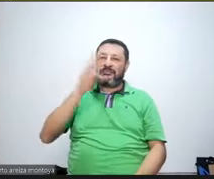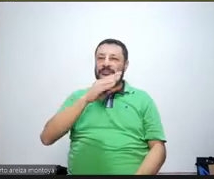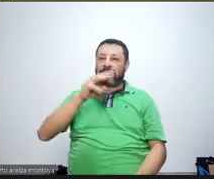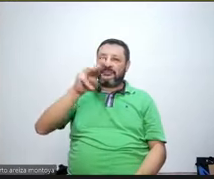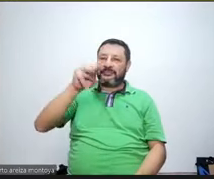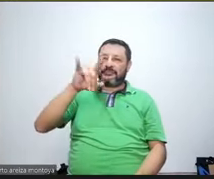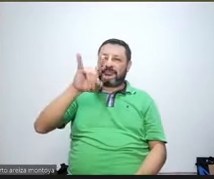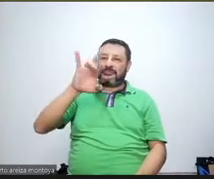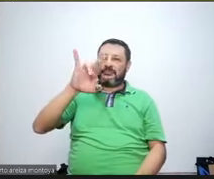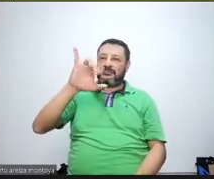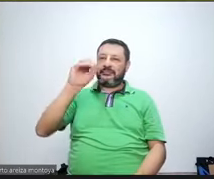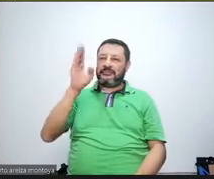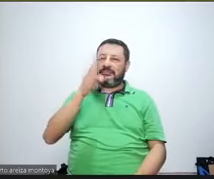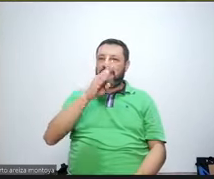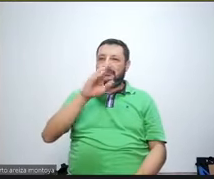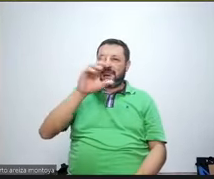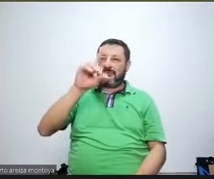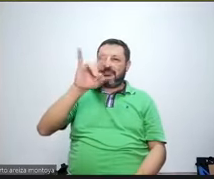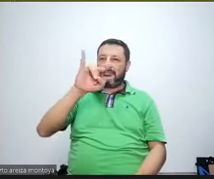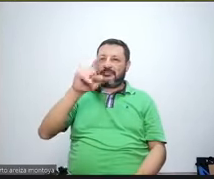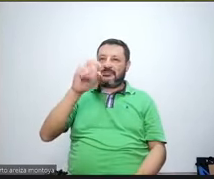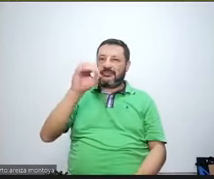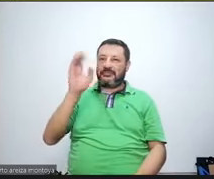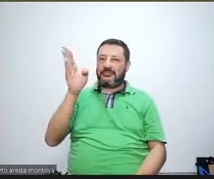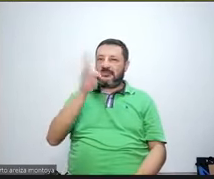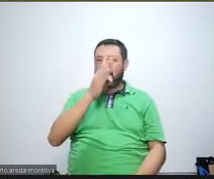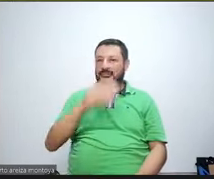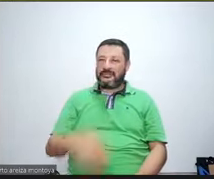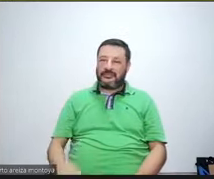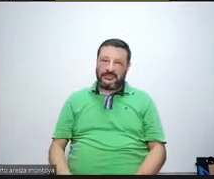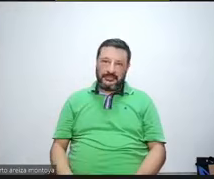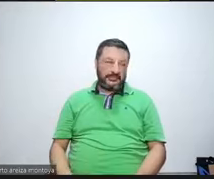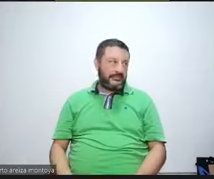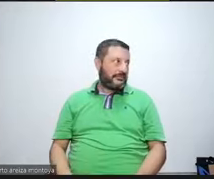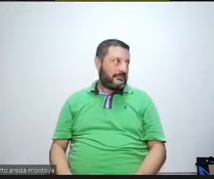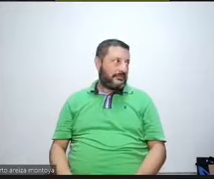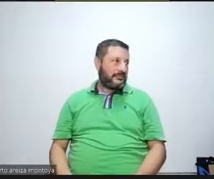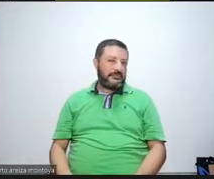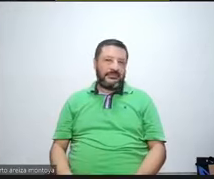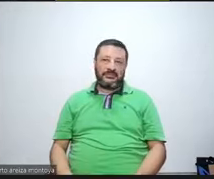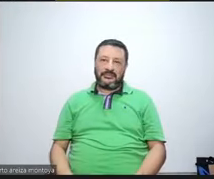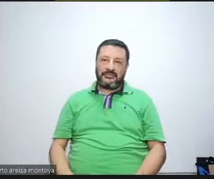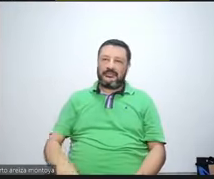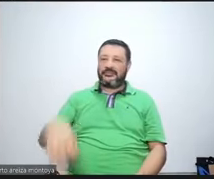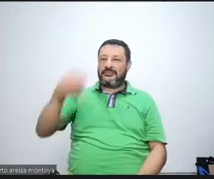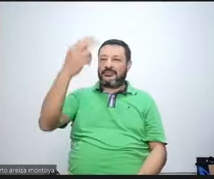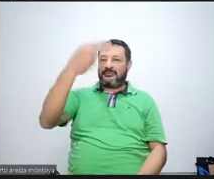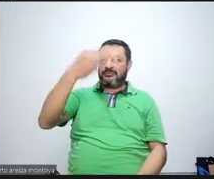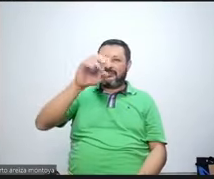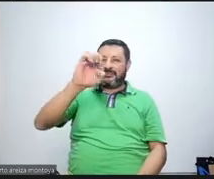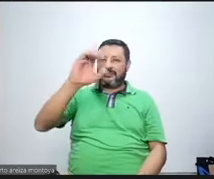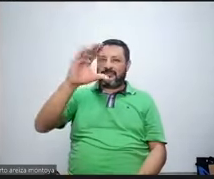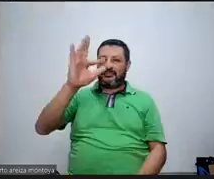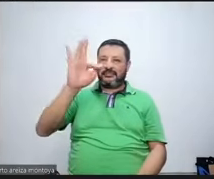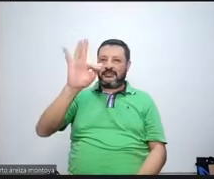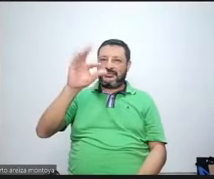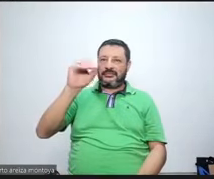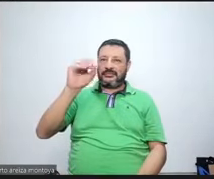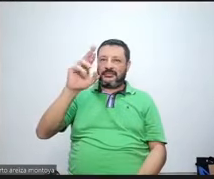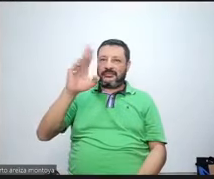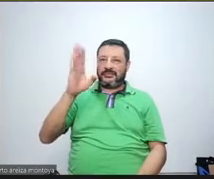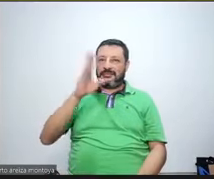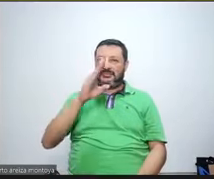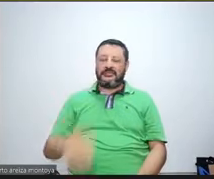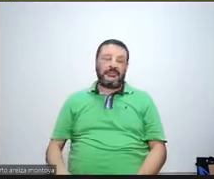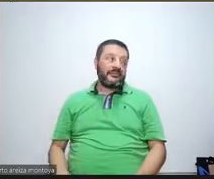a Diego Cielo Roto en Caldas, ojalá esté mejor por allá Héctor la cosa. Héctor Pérez también en Caldas, Checho, por acá está pendiente.